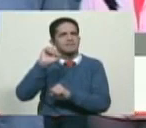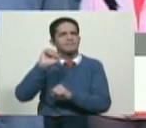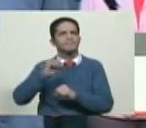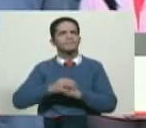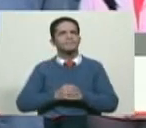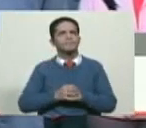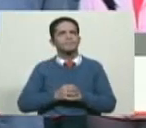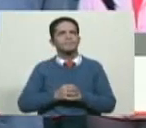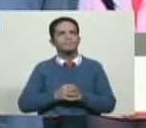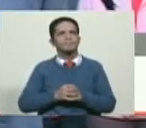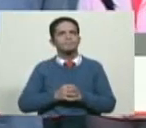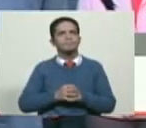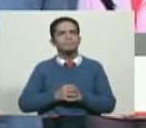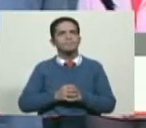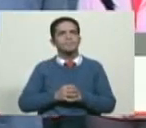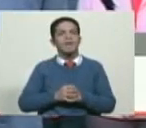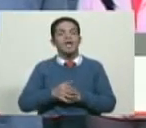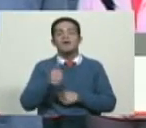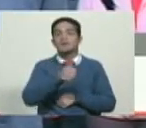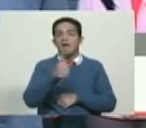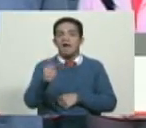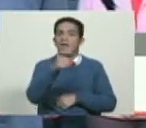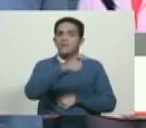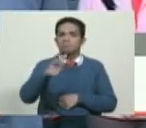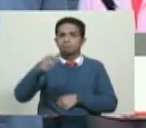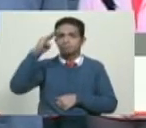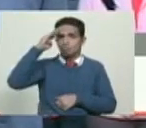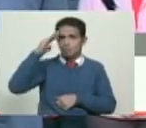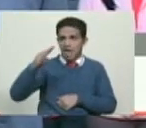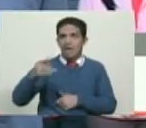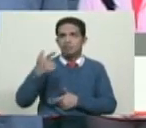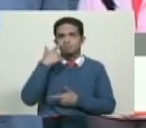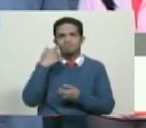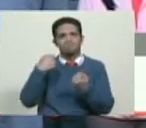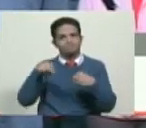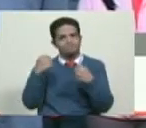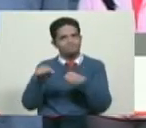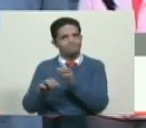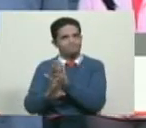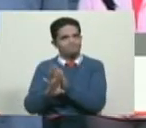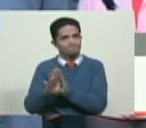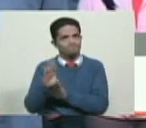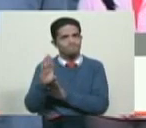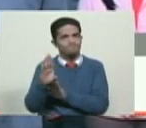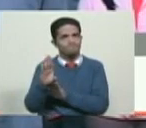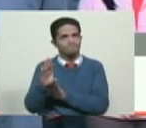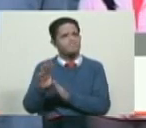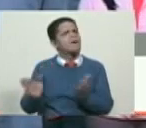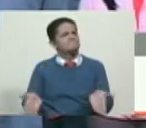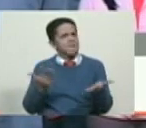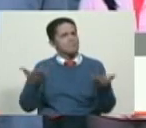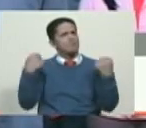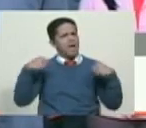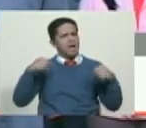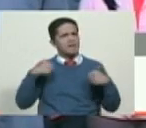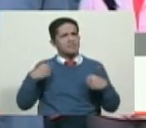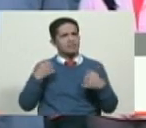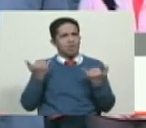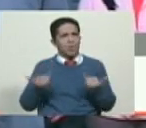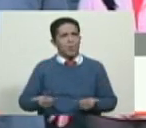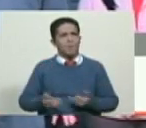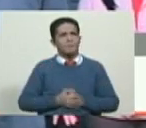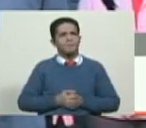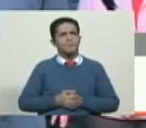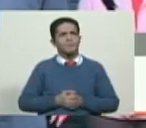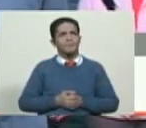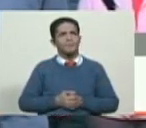logrando la mayor efectividad de cada soldado en el ejercicio. Vamos a los ejercicios militares